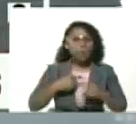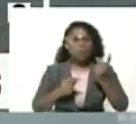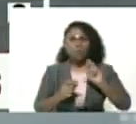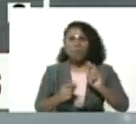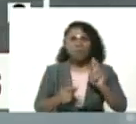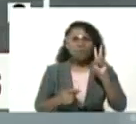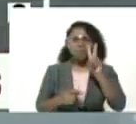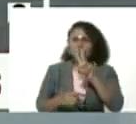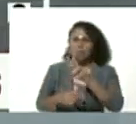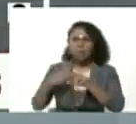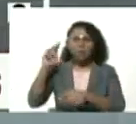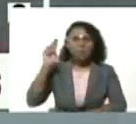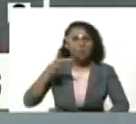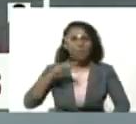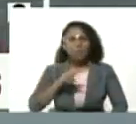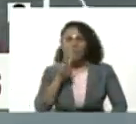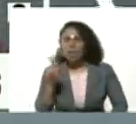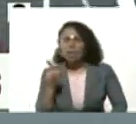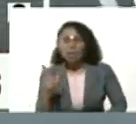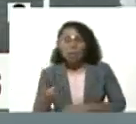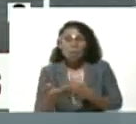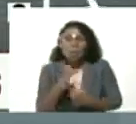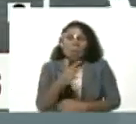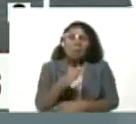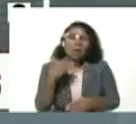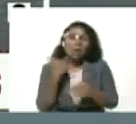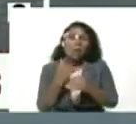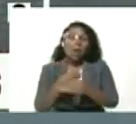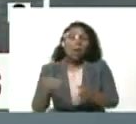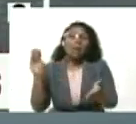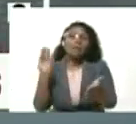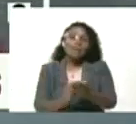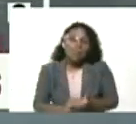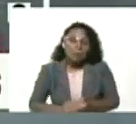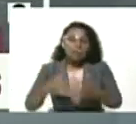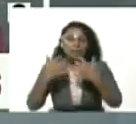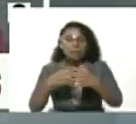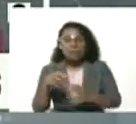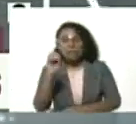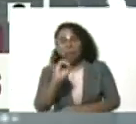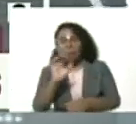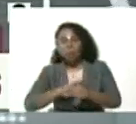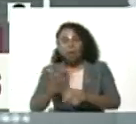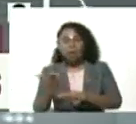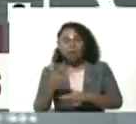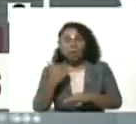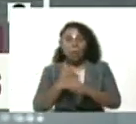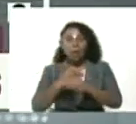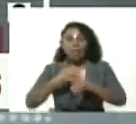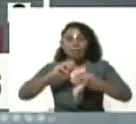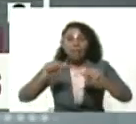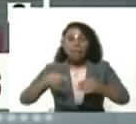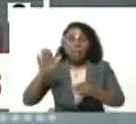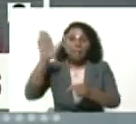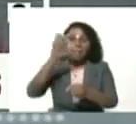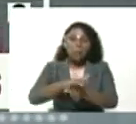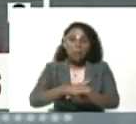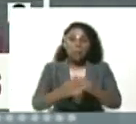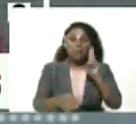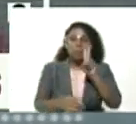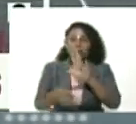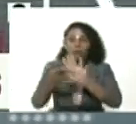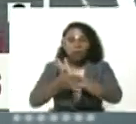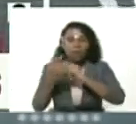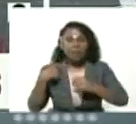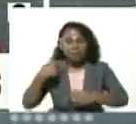así, porque es casi como que hacer una planta nueva de cero, porque quedó tapiada bajo el lodo, como ustedes pudieron ver en